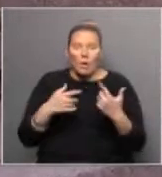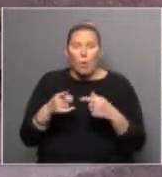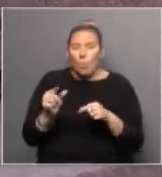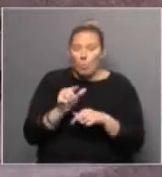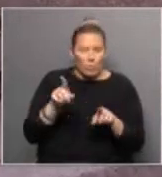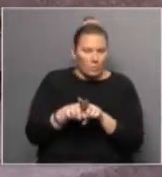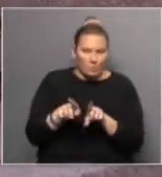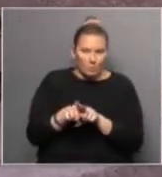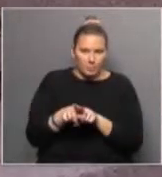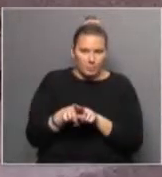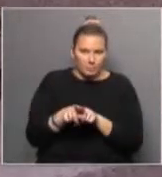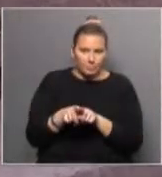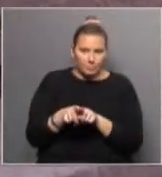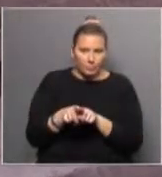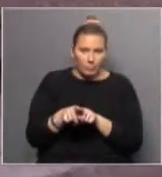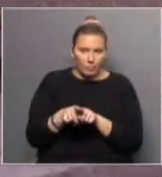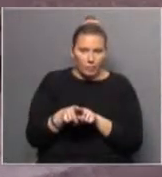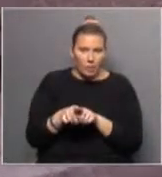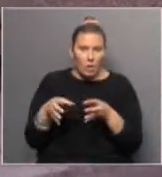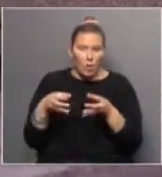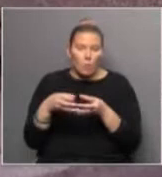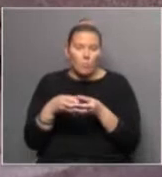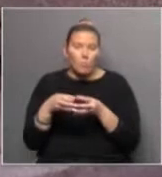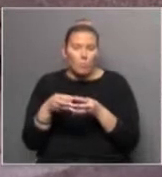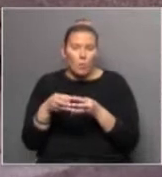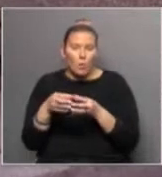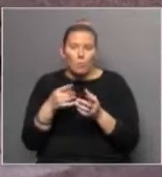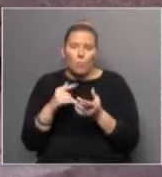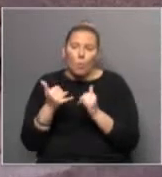esto, el Peyote es como un juego de contrastes,